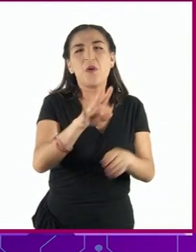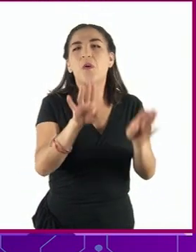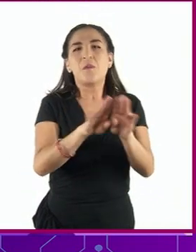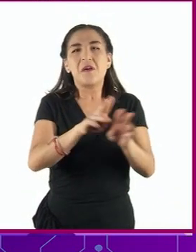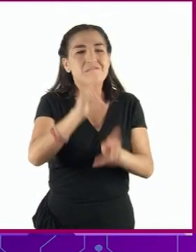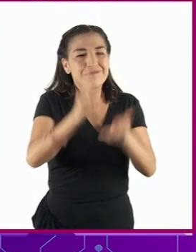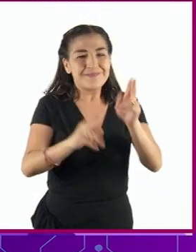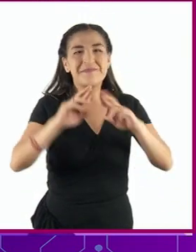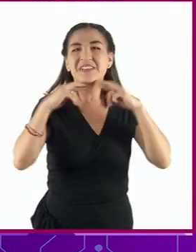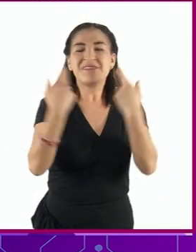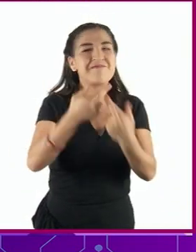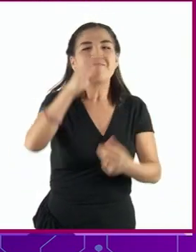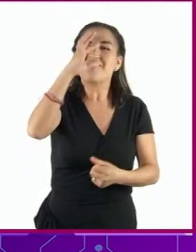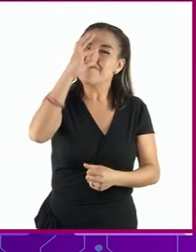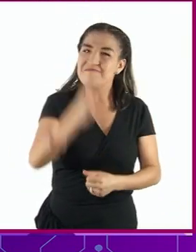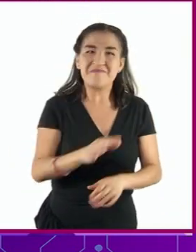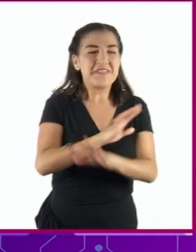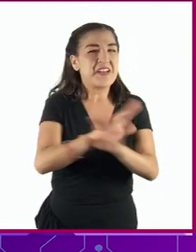podían reunir.